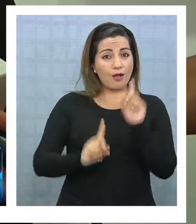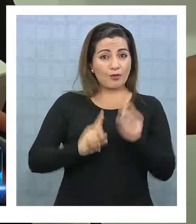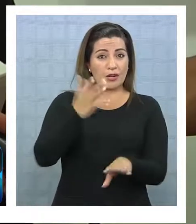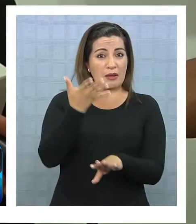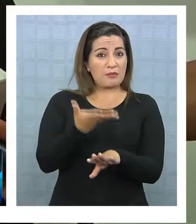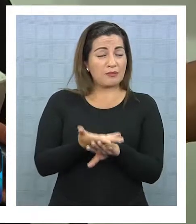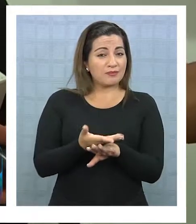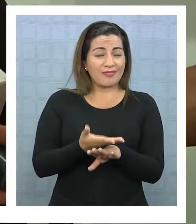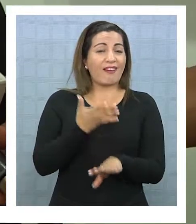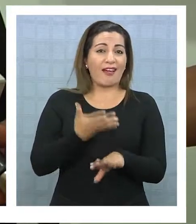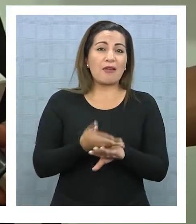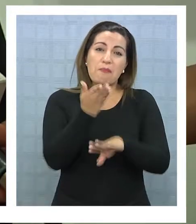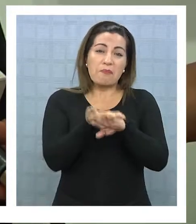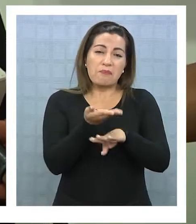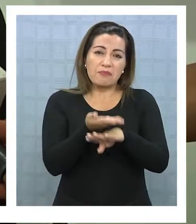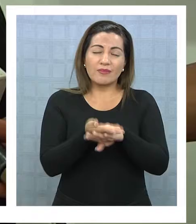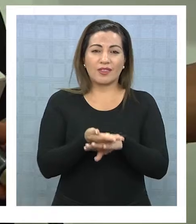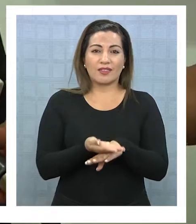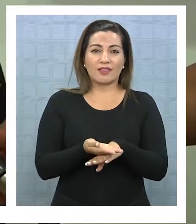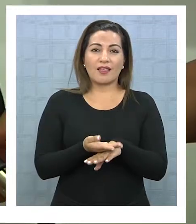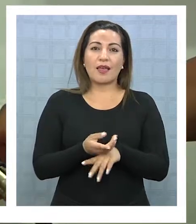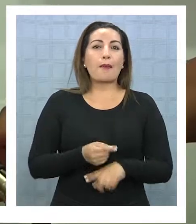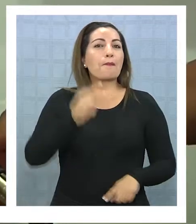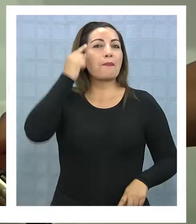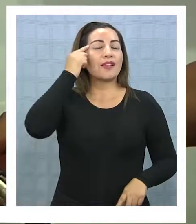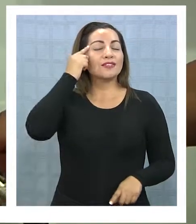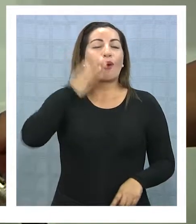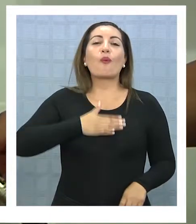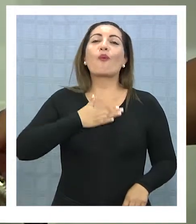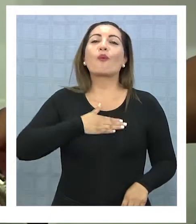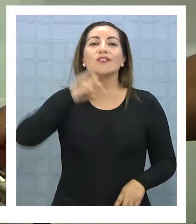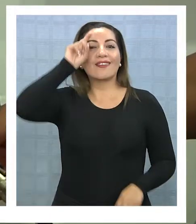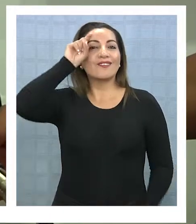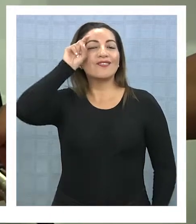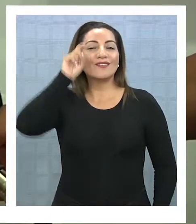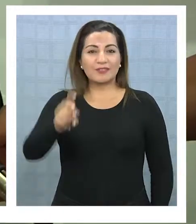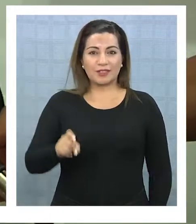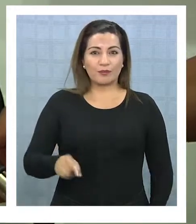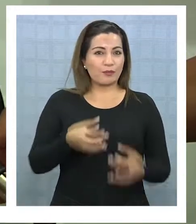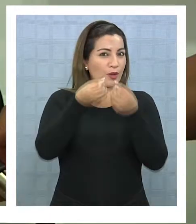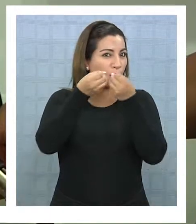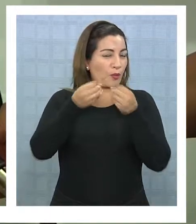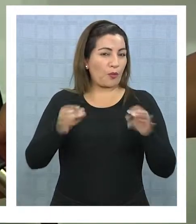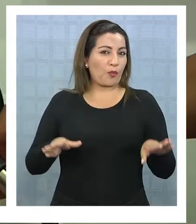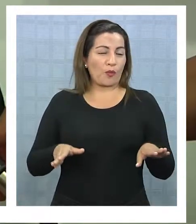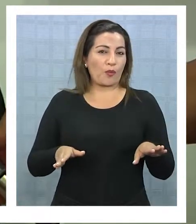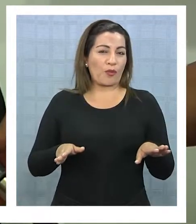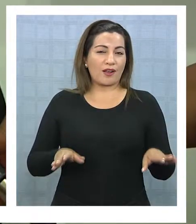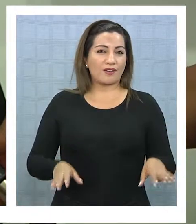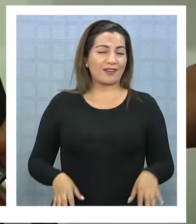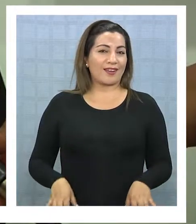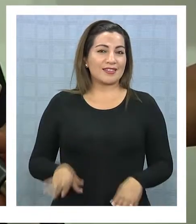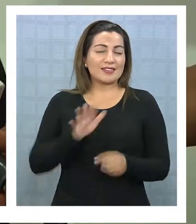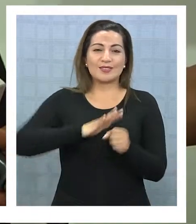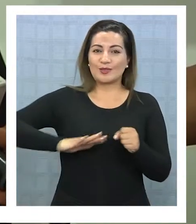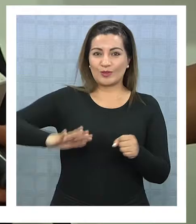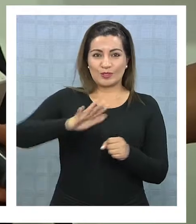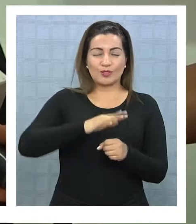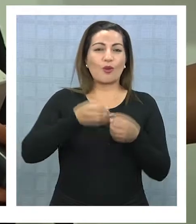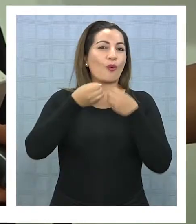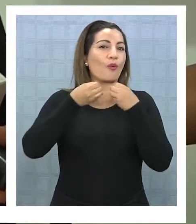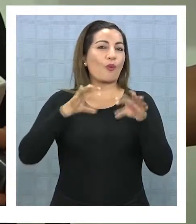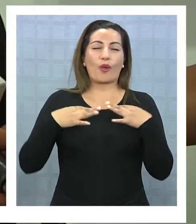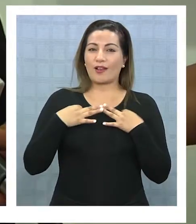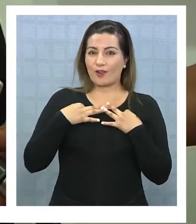sigue utilizando y no va a dejar de cambiar este porque es adecuada para cualquier tipo de ocasión o cualquier